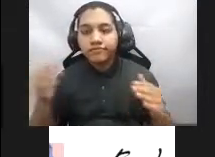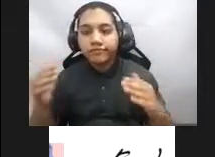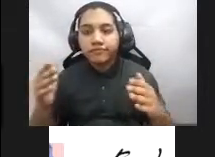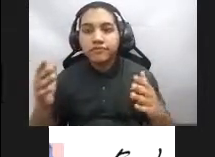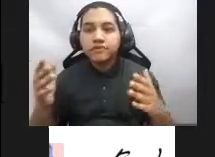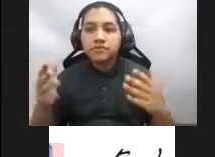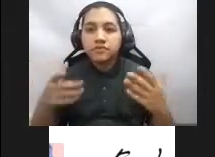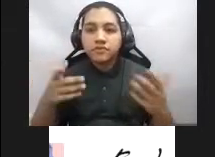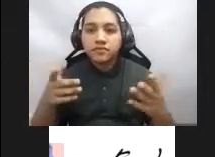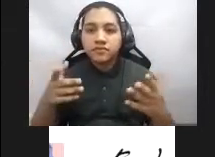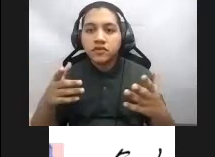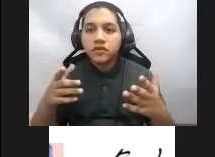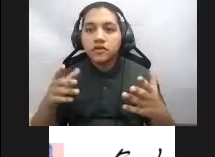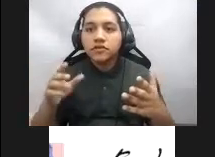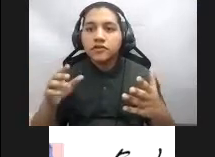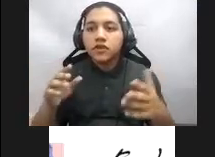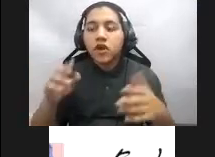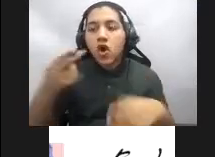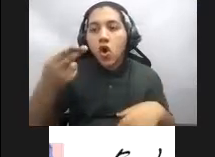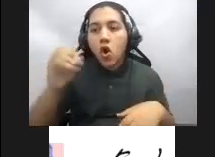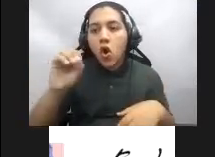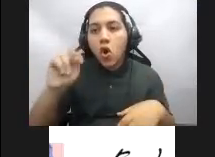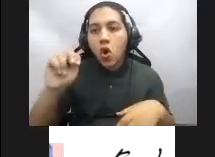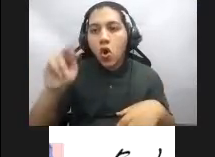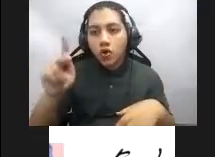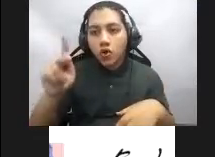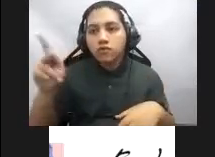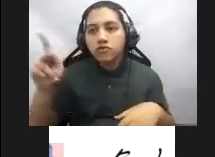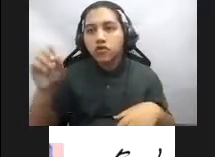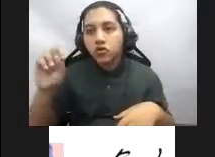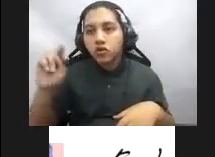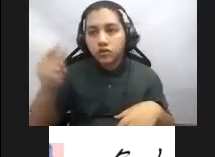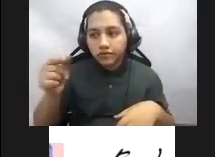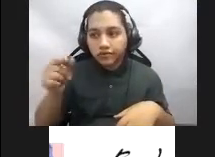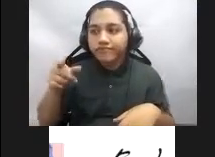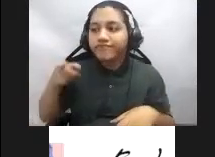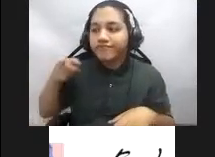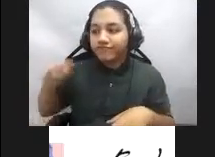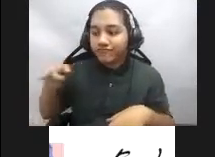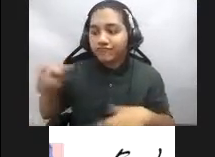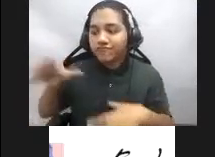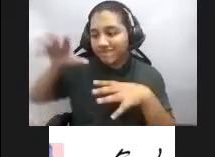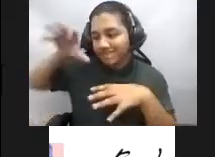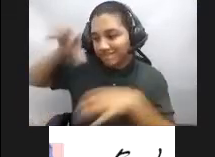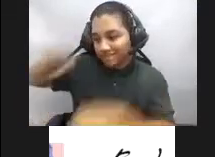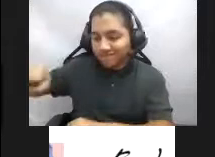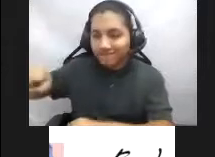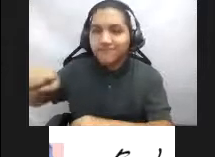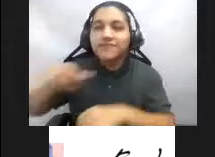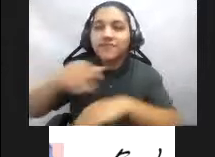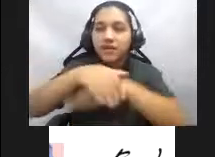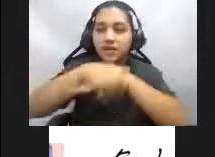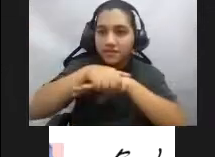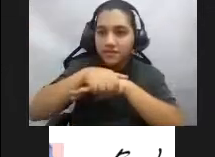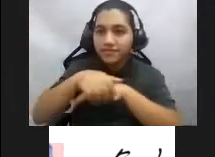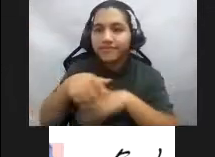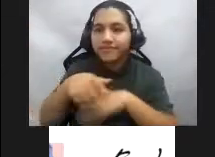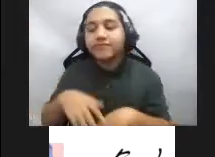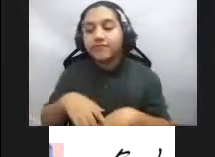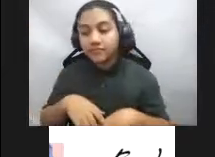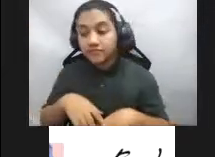una posesión inglesa hasta prácticamente los otros días. Igual ocurrieron con otros territorios